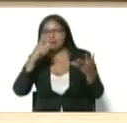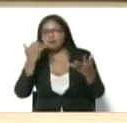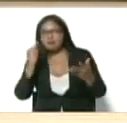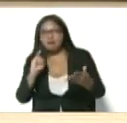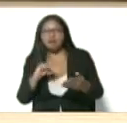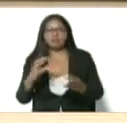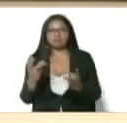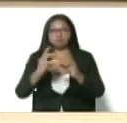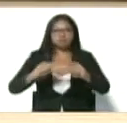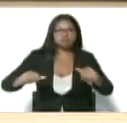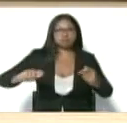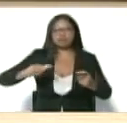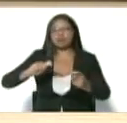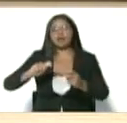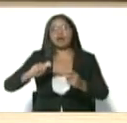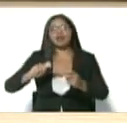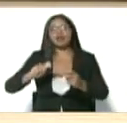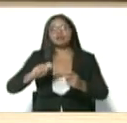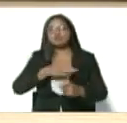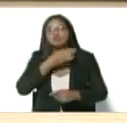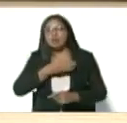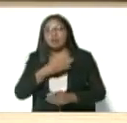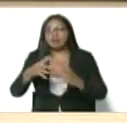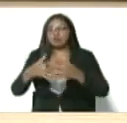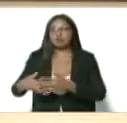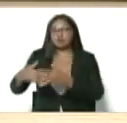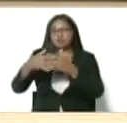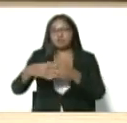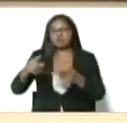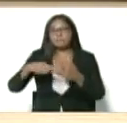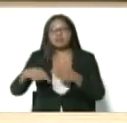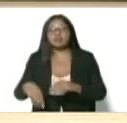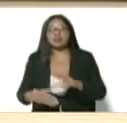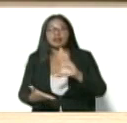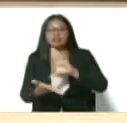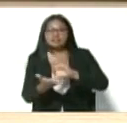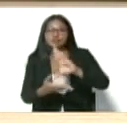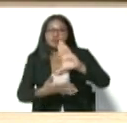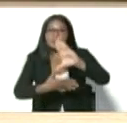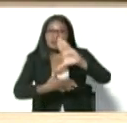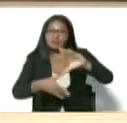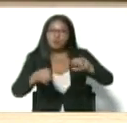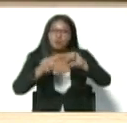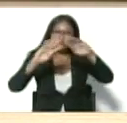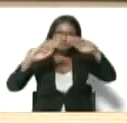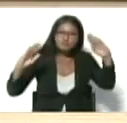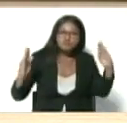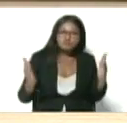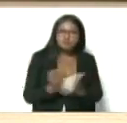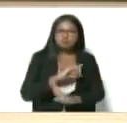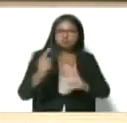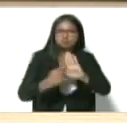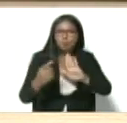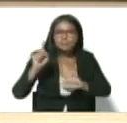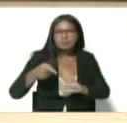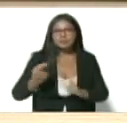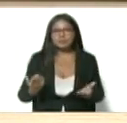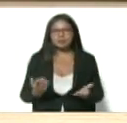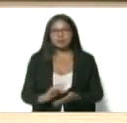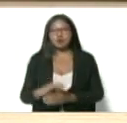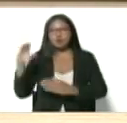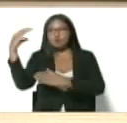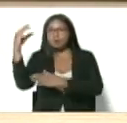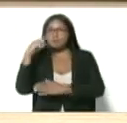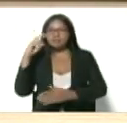destruyen a la sociedad estadounidense a la sociedad centroamericana y a la sociedad mundial en general colombia es un